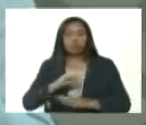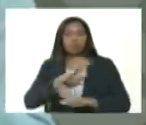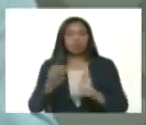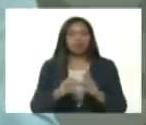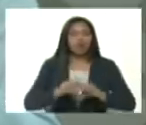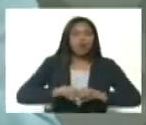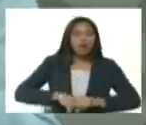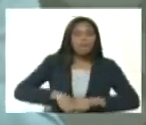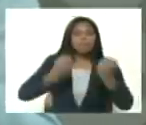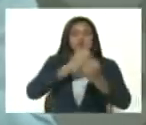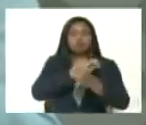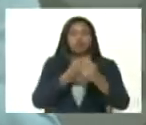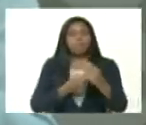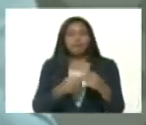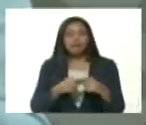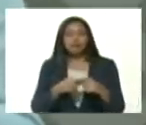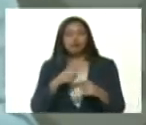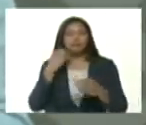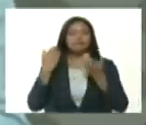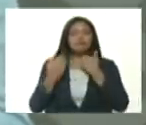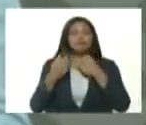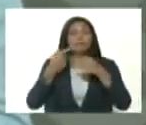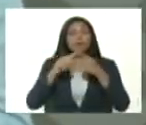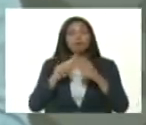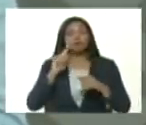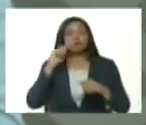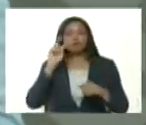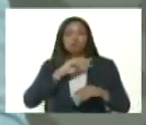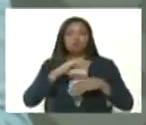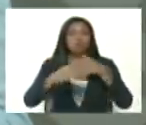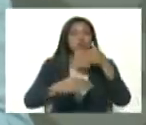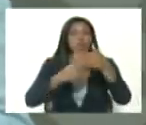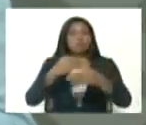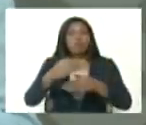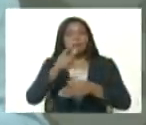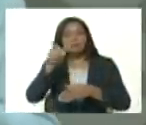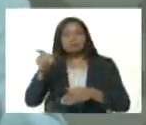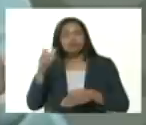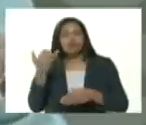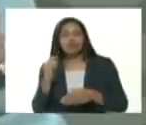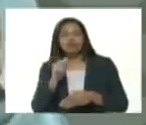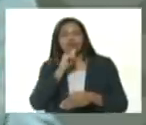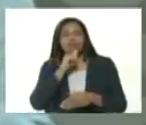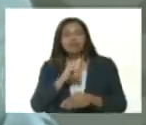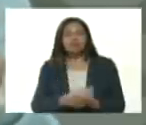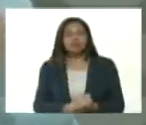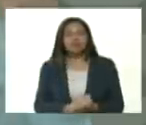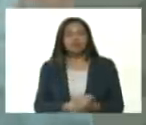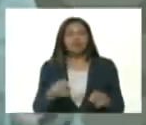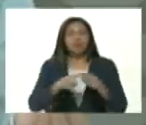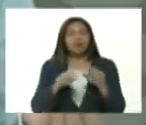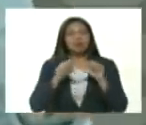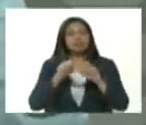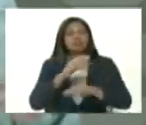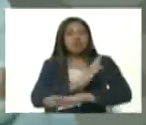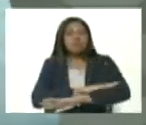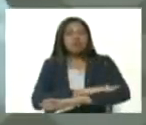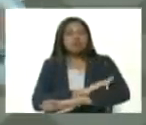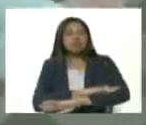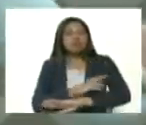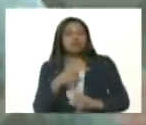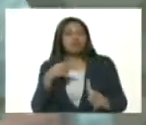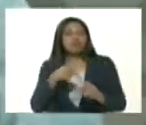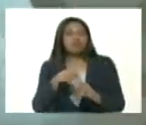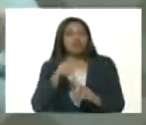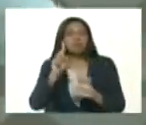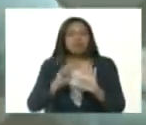rompimiento absoluto de la cadena de contagios, pero ya vemos que los casos tienden a mantener un comportamiento más focalizado